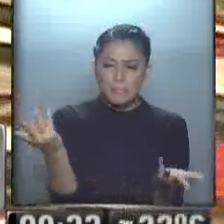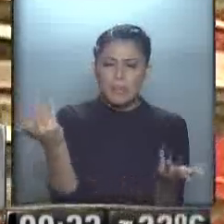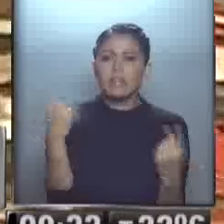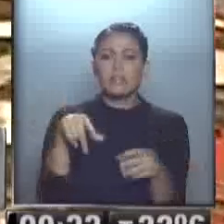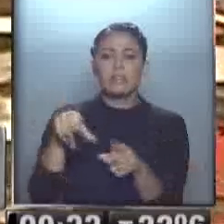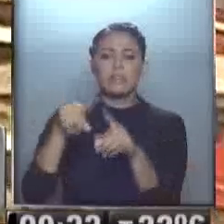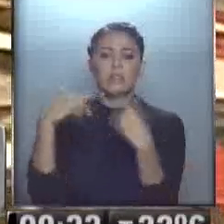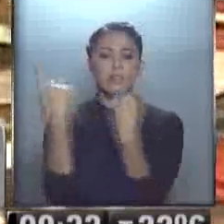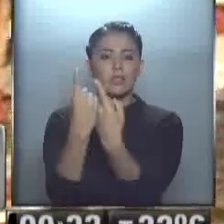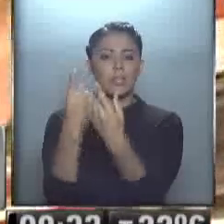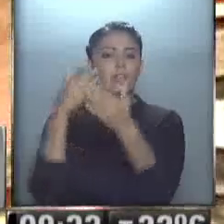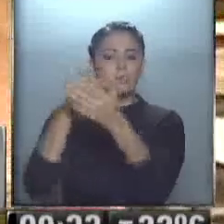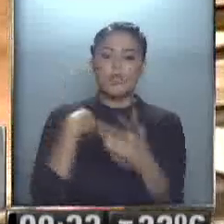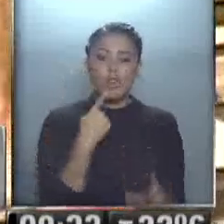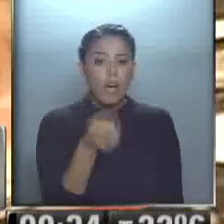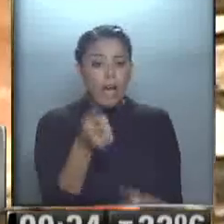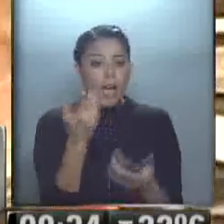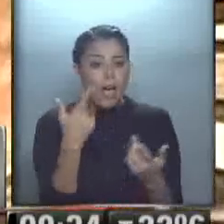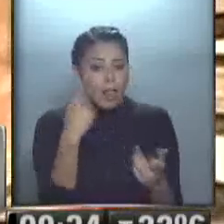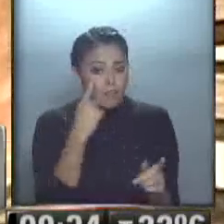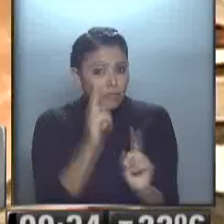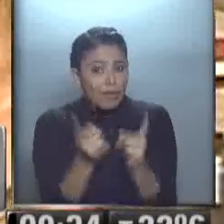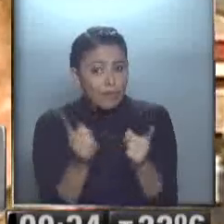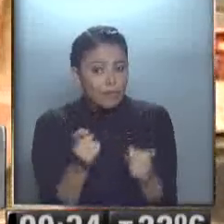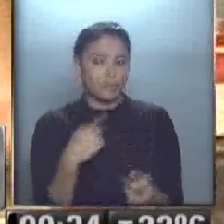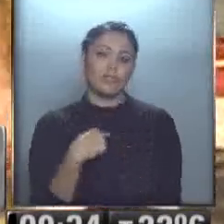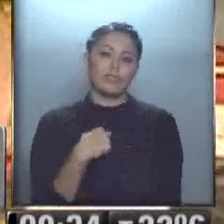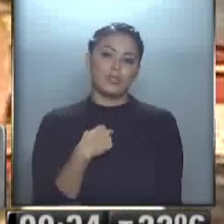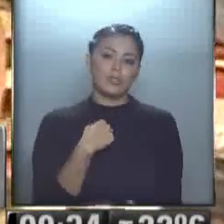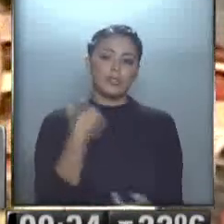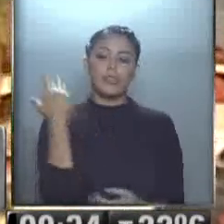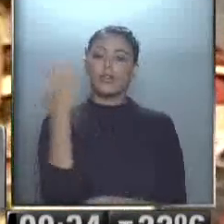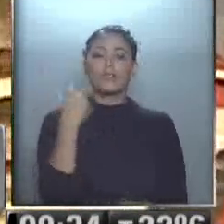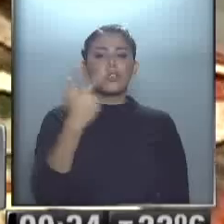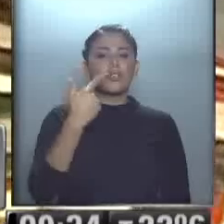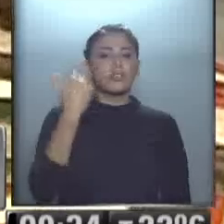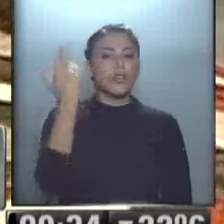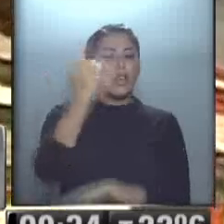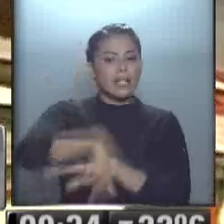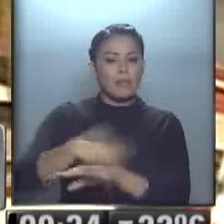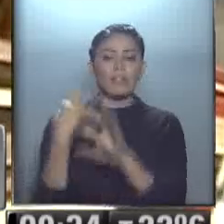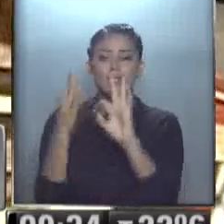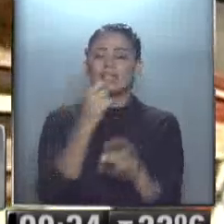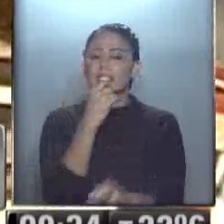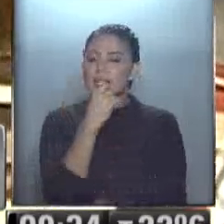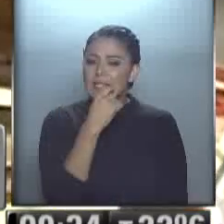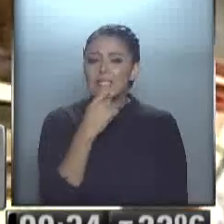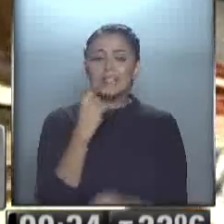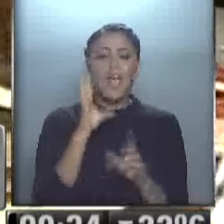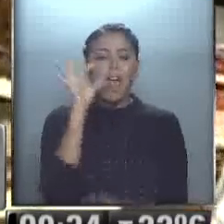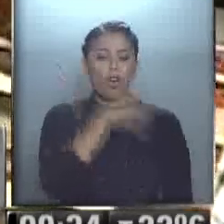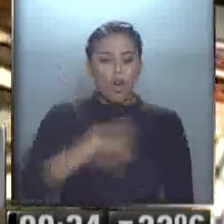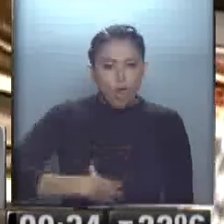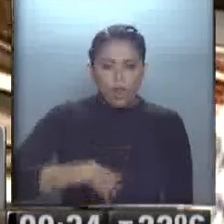en terapia. Ay, le digo yo a él, está vivo. Yo todavía iba, veníamos en un remis, digo yo, si le afectaron algún